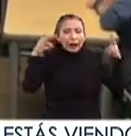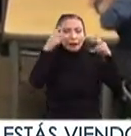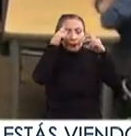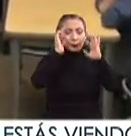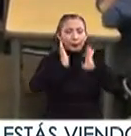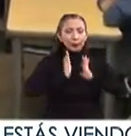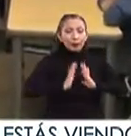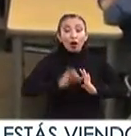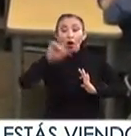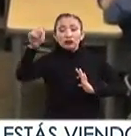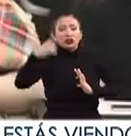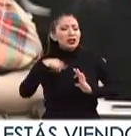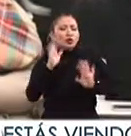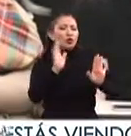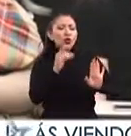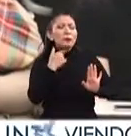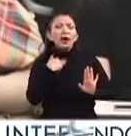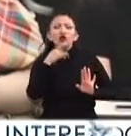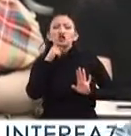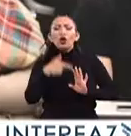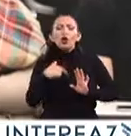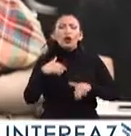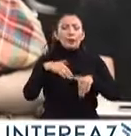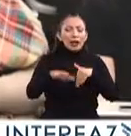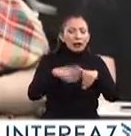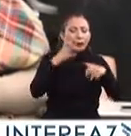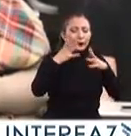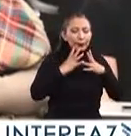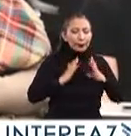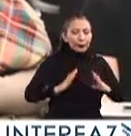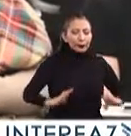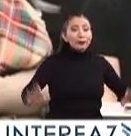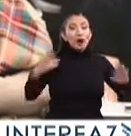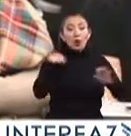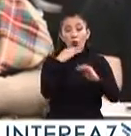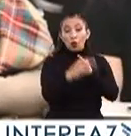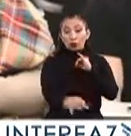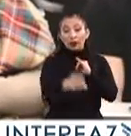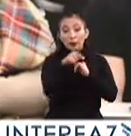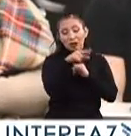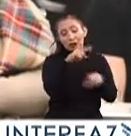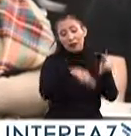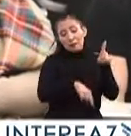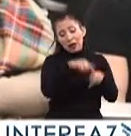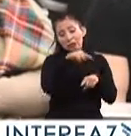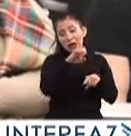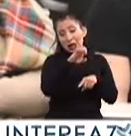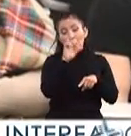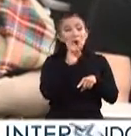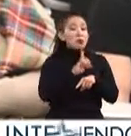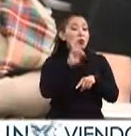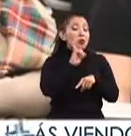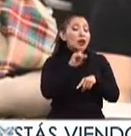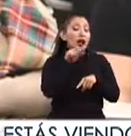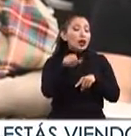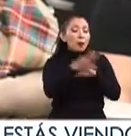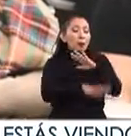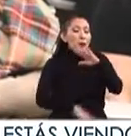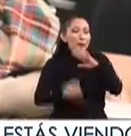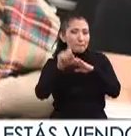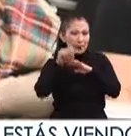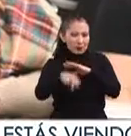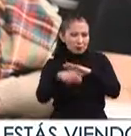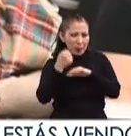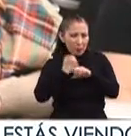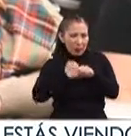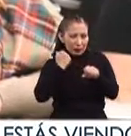meditar, para otra puede resultar más efectivo hacerlo caminando. Finalmente, de acuerdo con Ellie, la esencia del